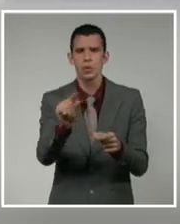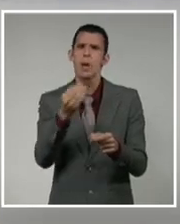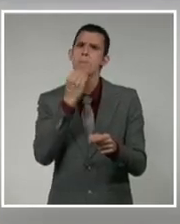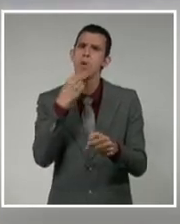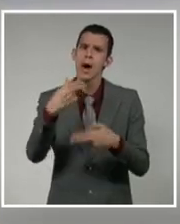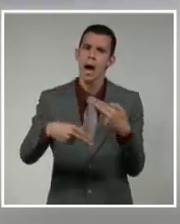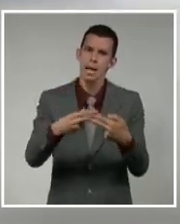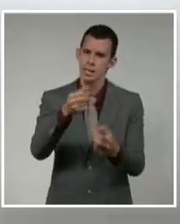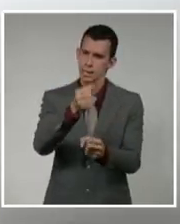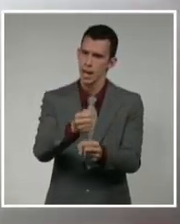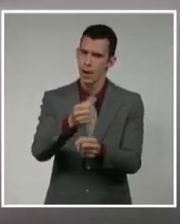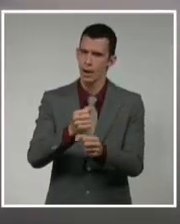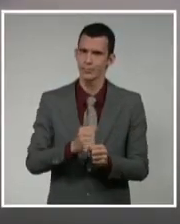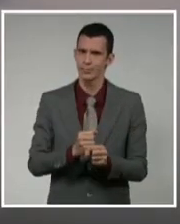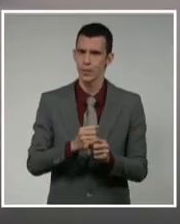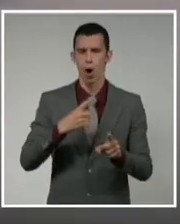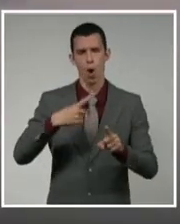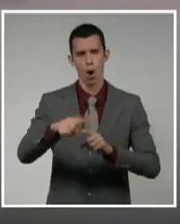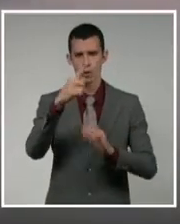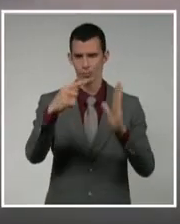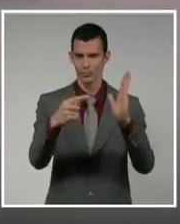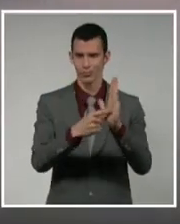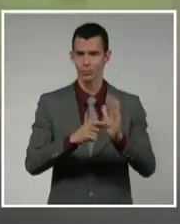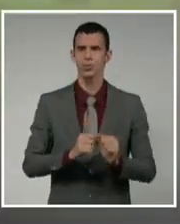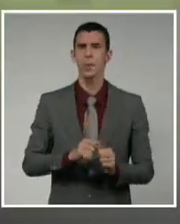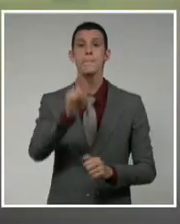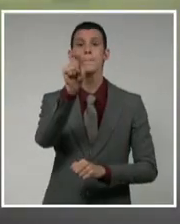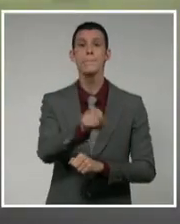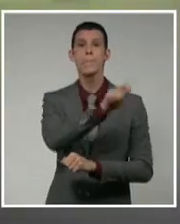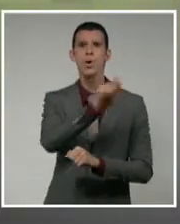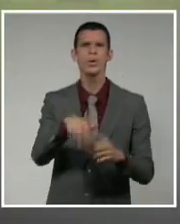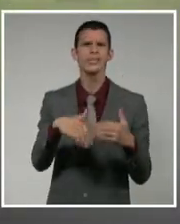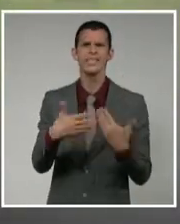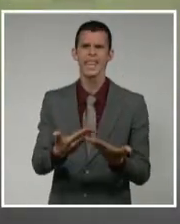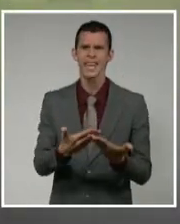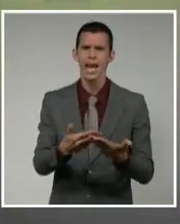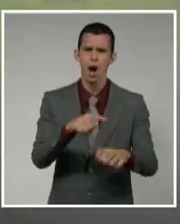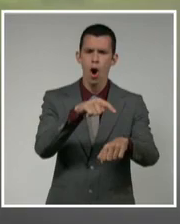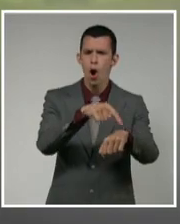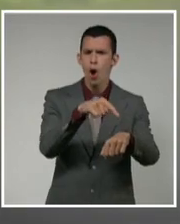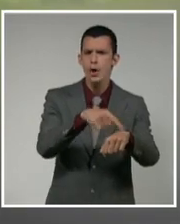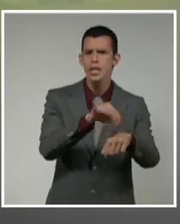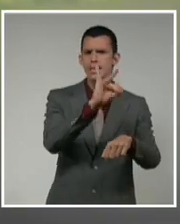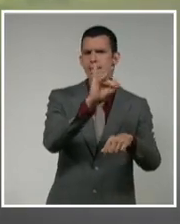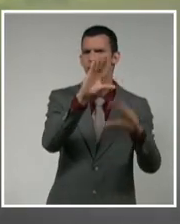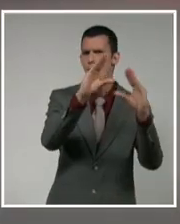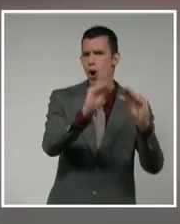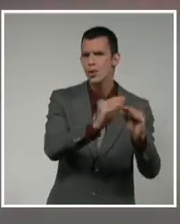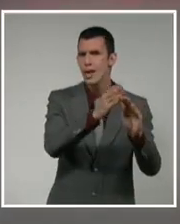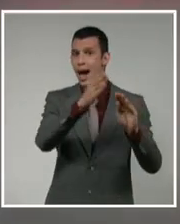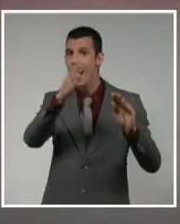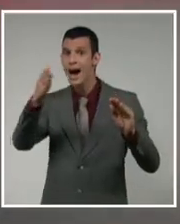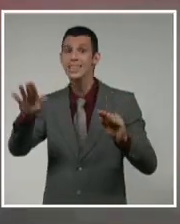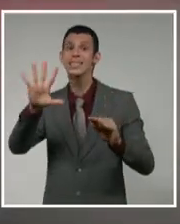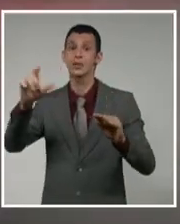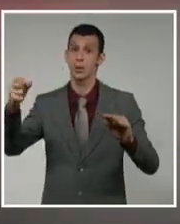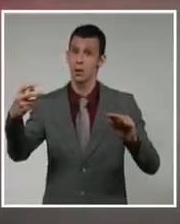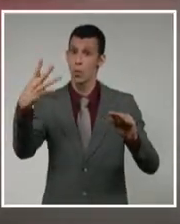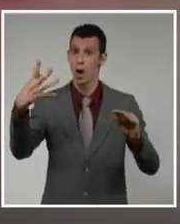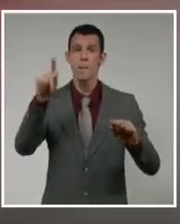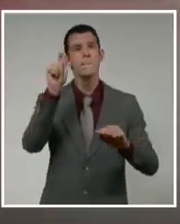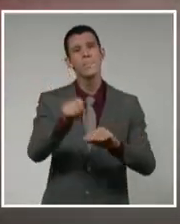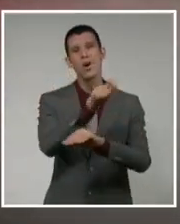queda prohibida la movilidad de personas y vehículos en el horario desde las 7 de la noche hasta las 5 de la mañana